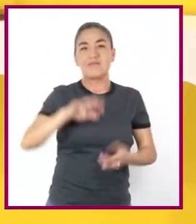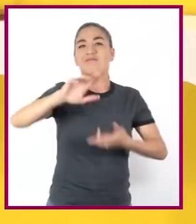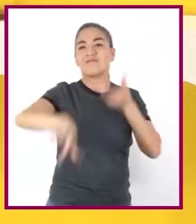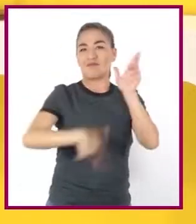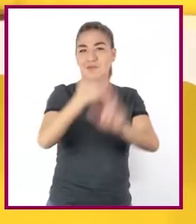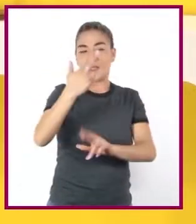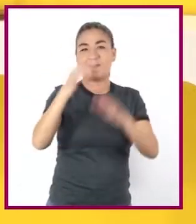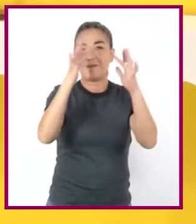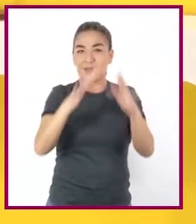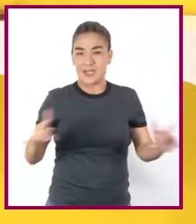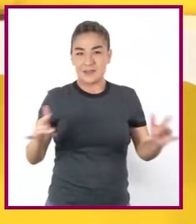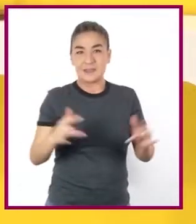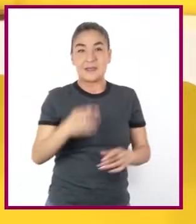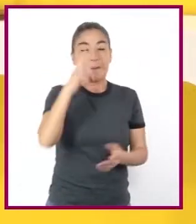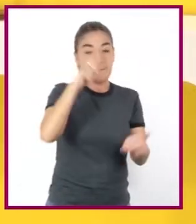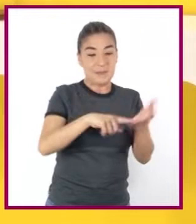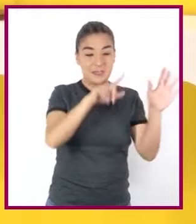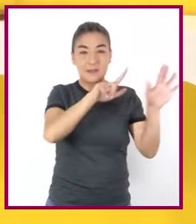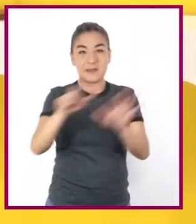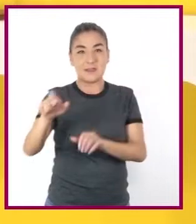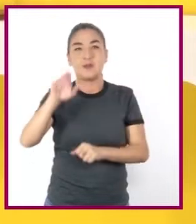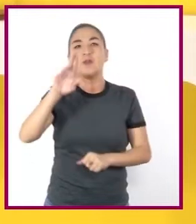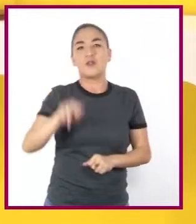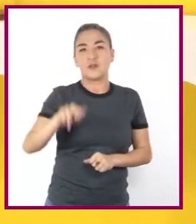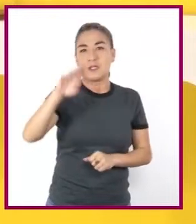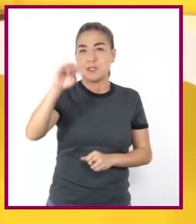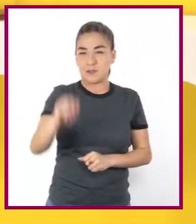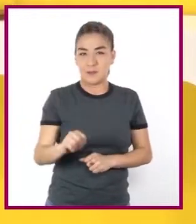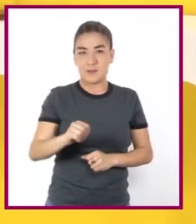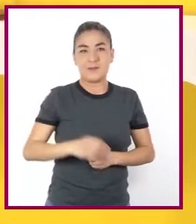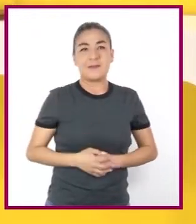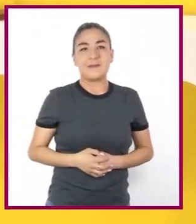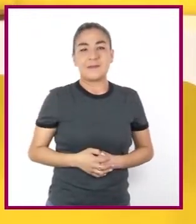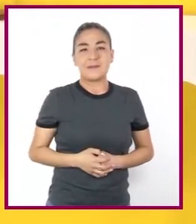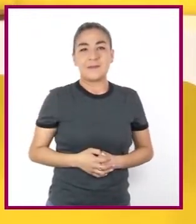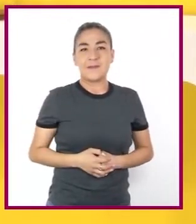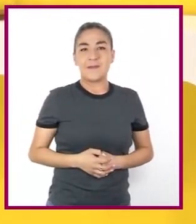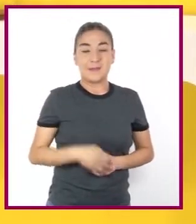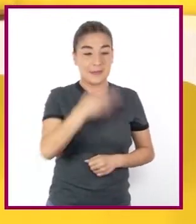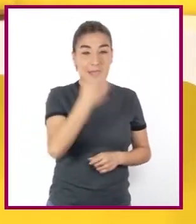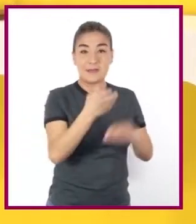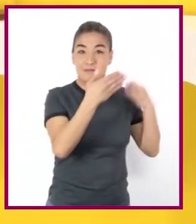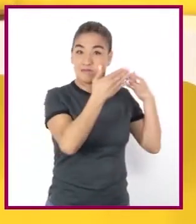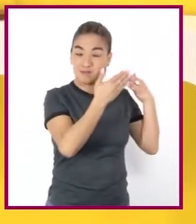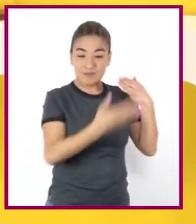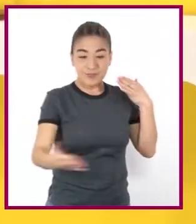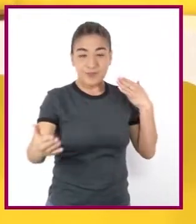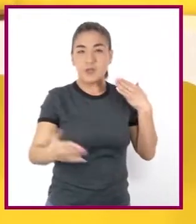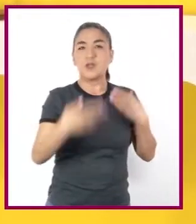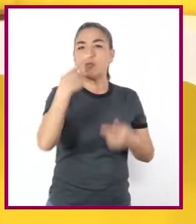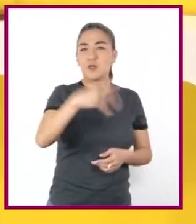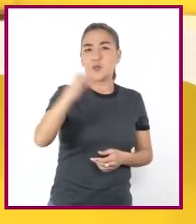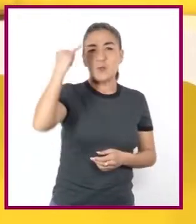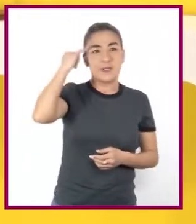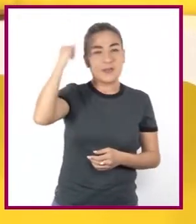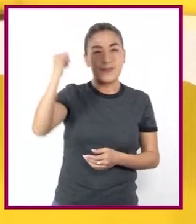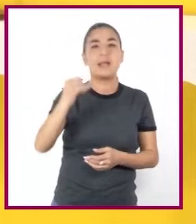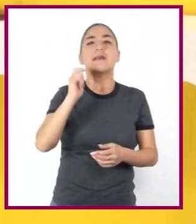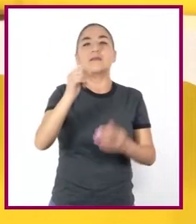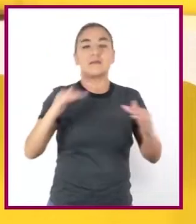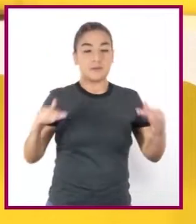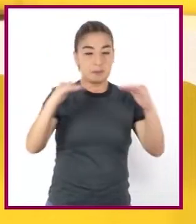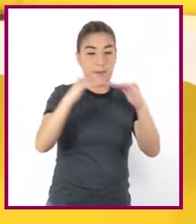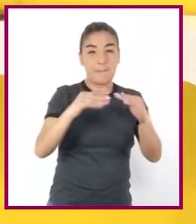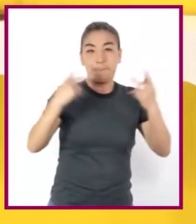Revolución Francesa en 1789. A partir de estas ideas, la igualdad entre